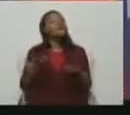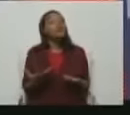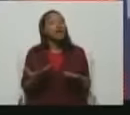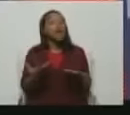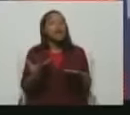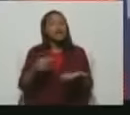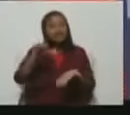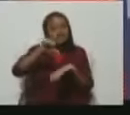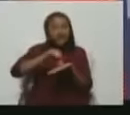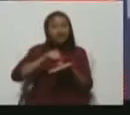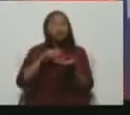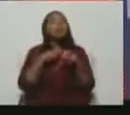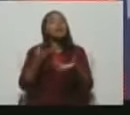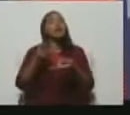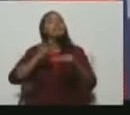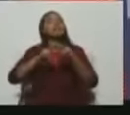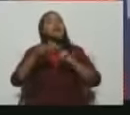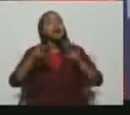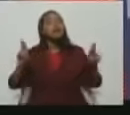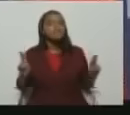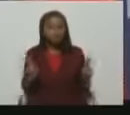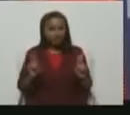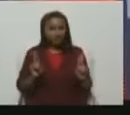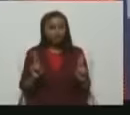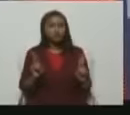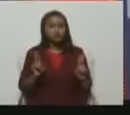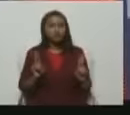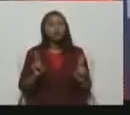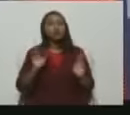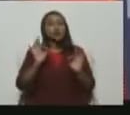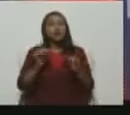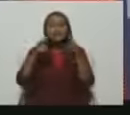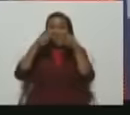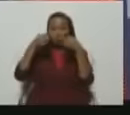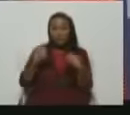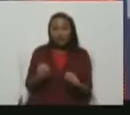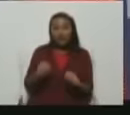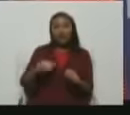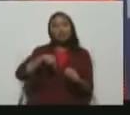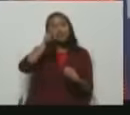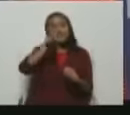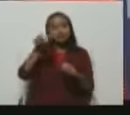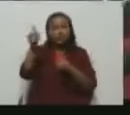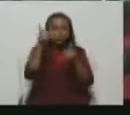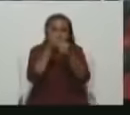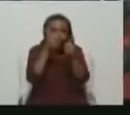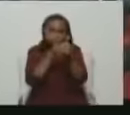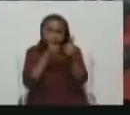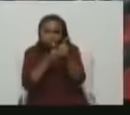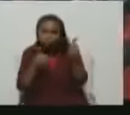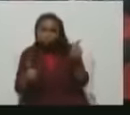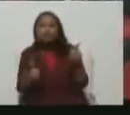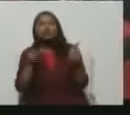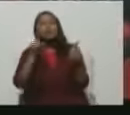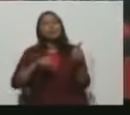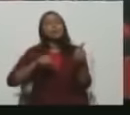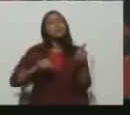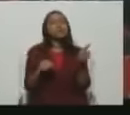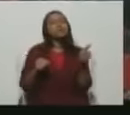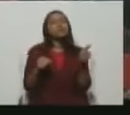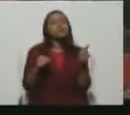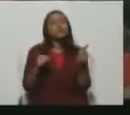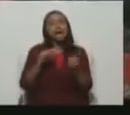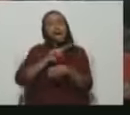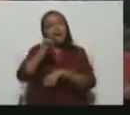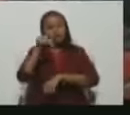de procesamiento de delitos electorales, seguridad de personalidades, supervisión y control de operaciones de la Policía Nacional Bolivariana, policías